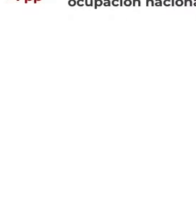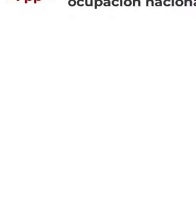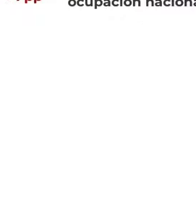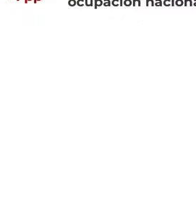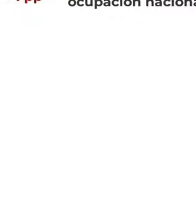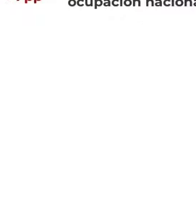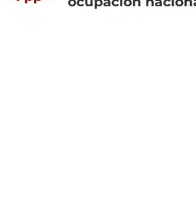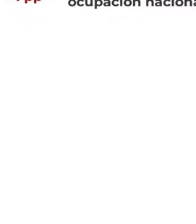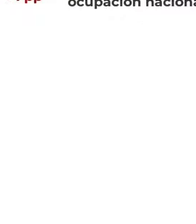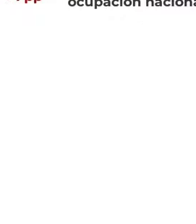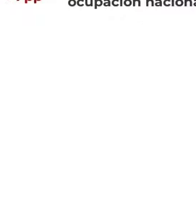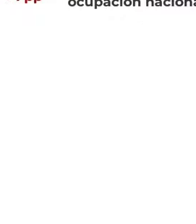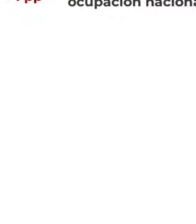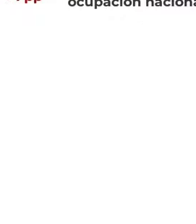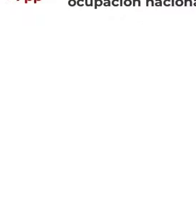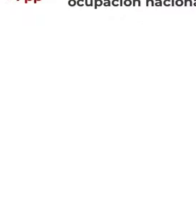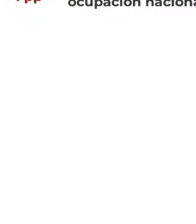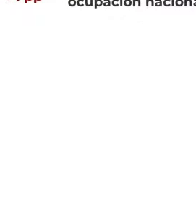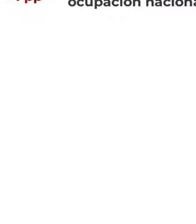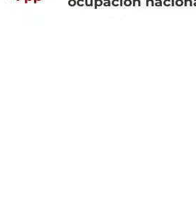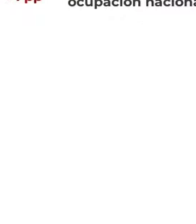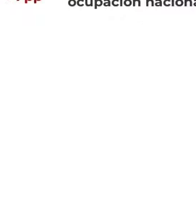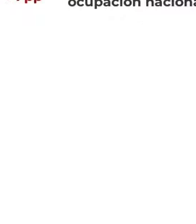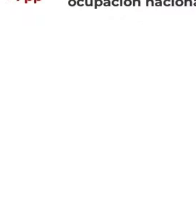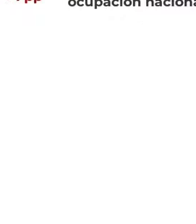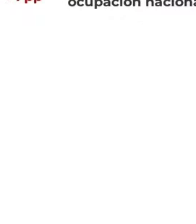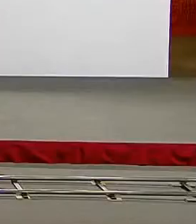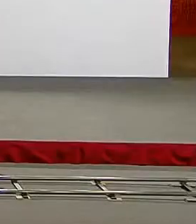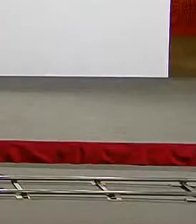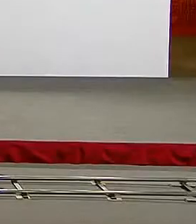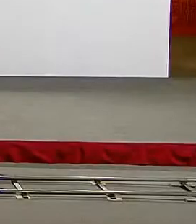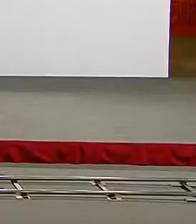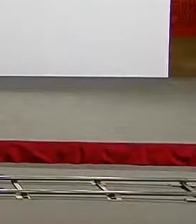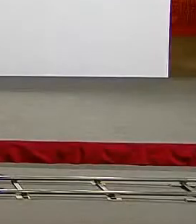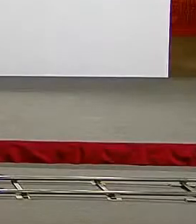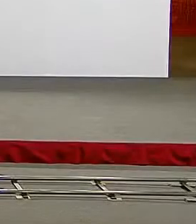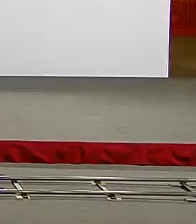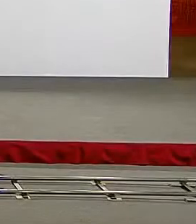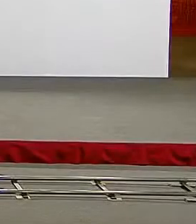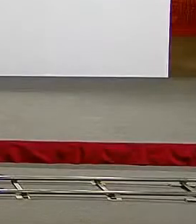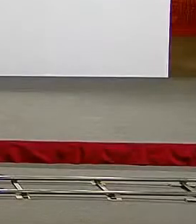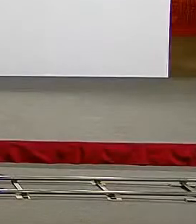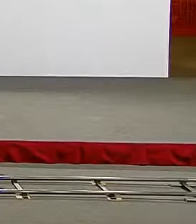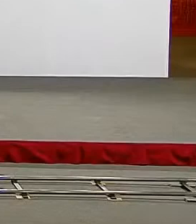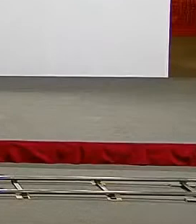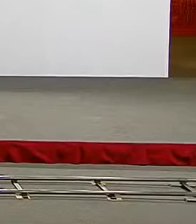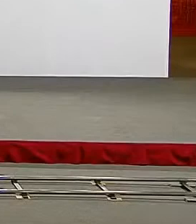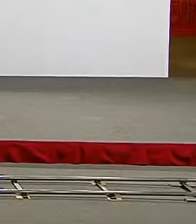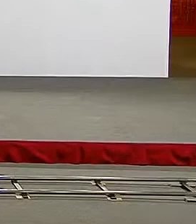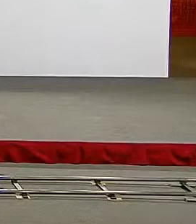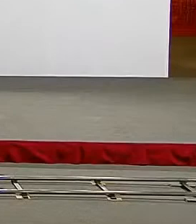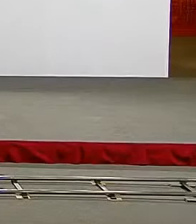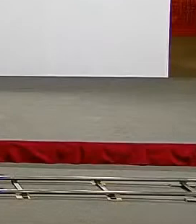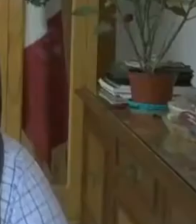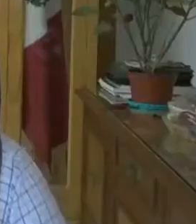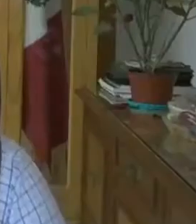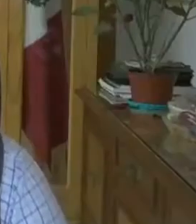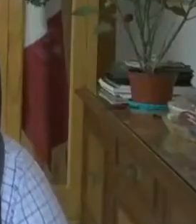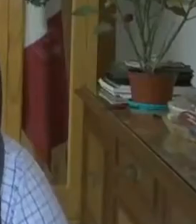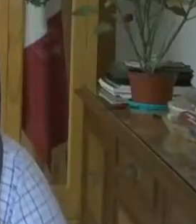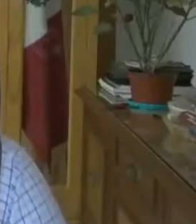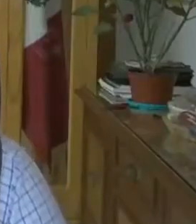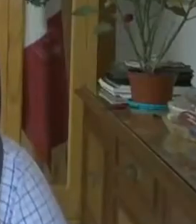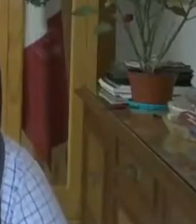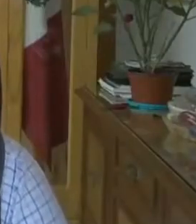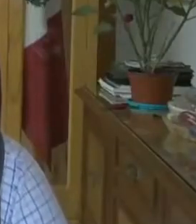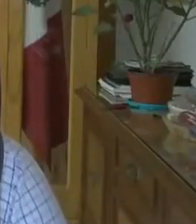pudiendo identificar también si hay una disminución o un incremento de casos graves de la enfermedad, que además son las personas